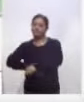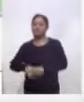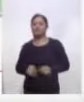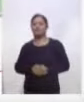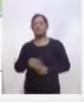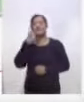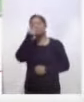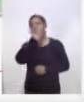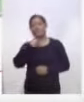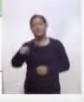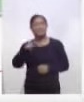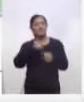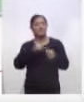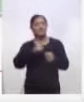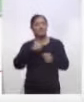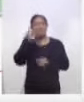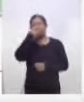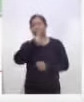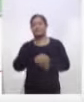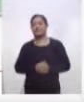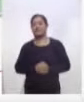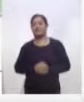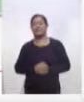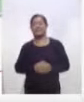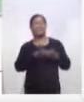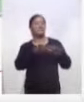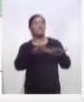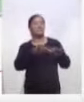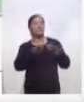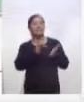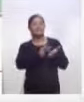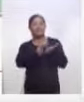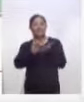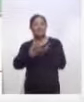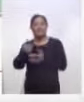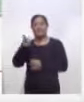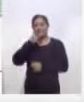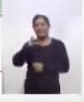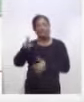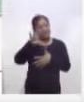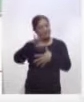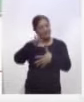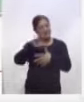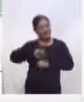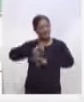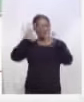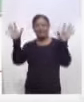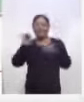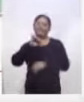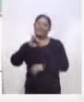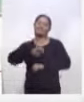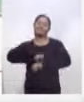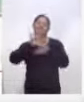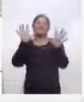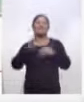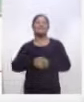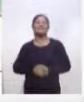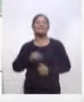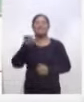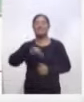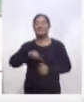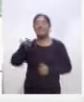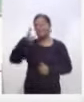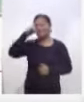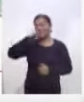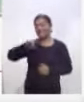Qué bonito color hoy. Oye, muchísimas gracias. Yo creo que lo dices por el América, ¿verdad? Claro que sí, por supuesto. Hoy sí, te falló